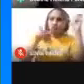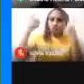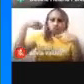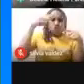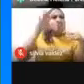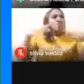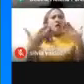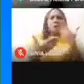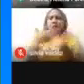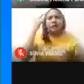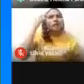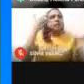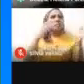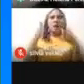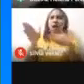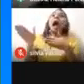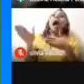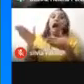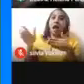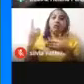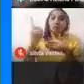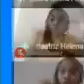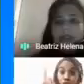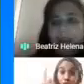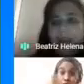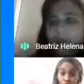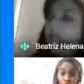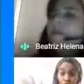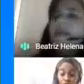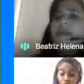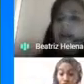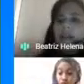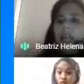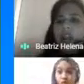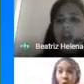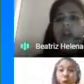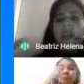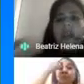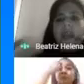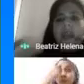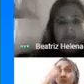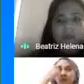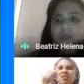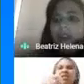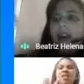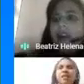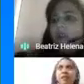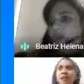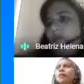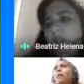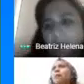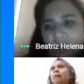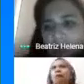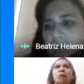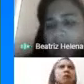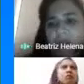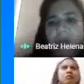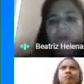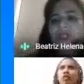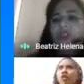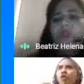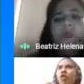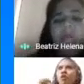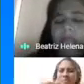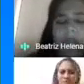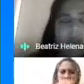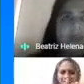empezar a planificarlo, no solamente entonces nos insertamos en pensar lo que me gusta, como lo